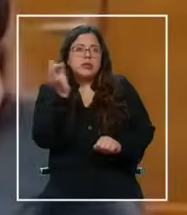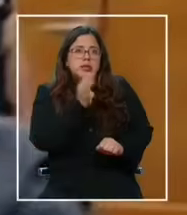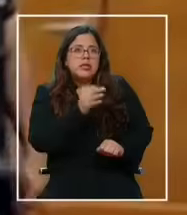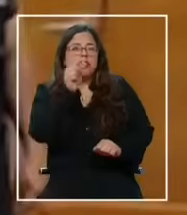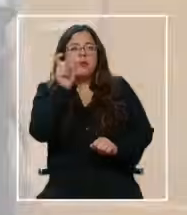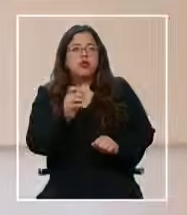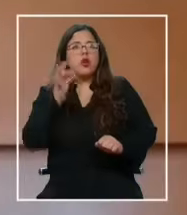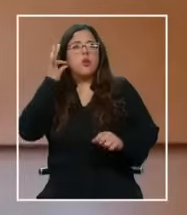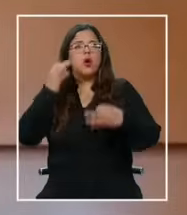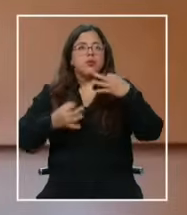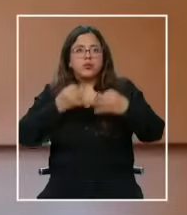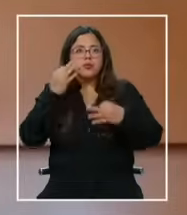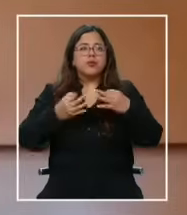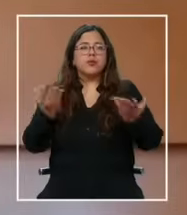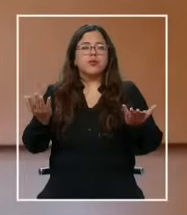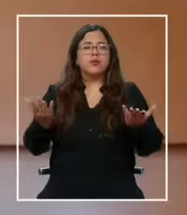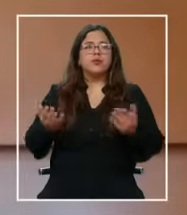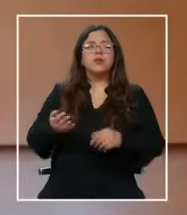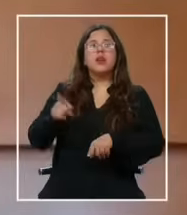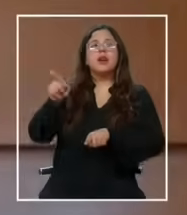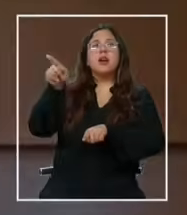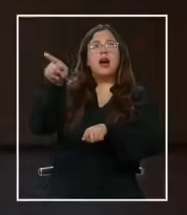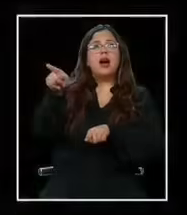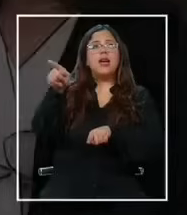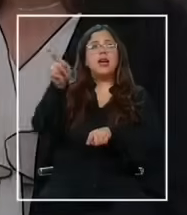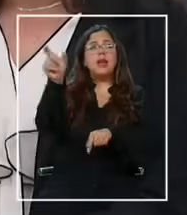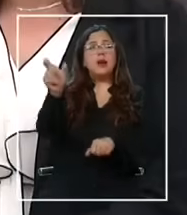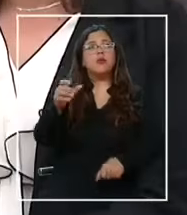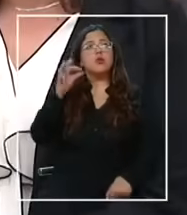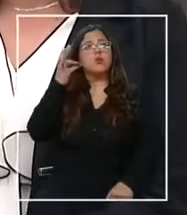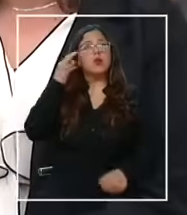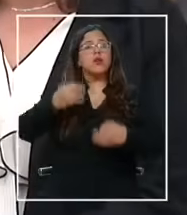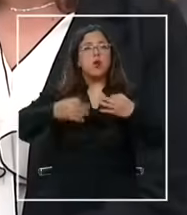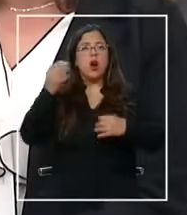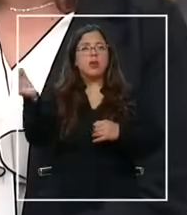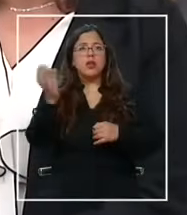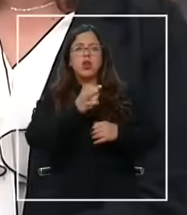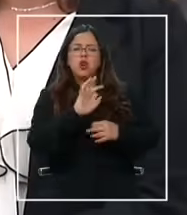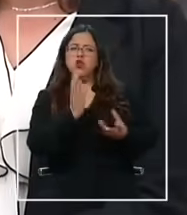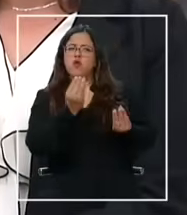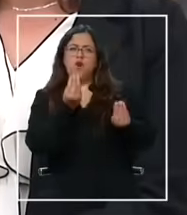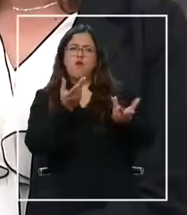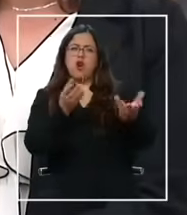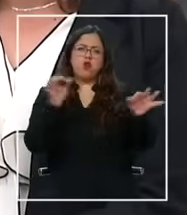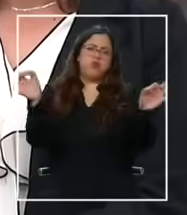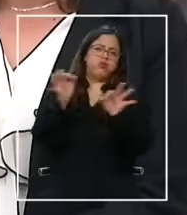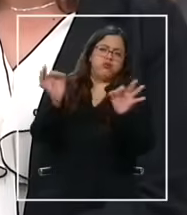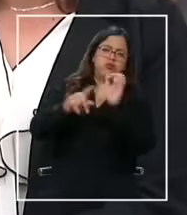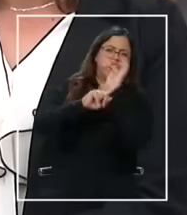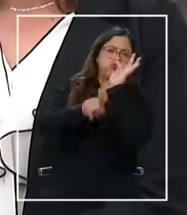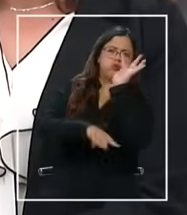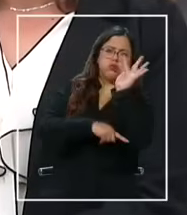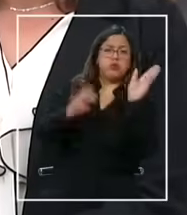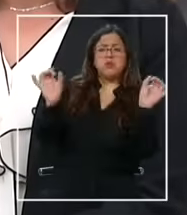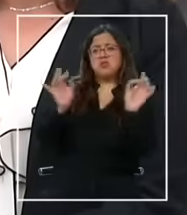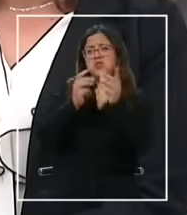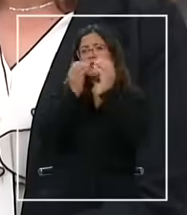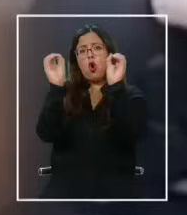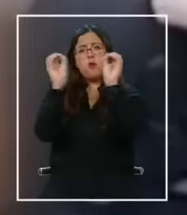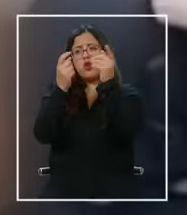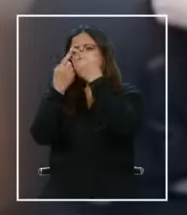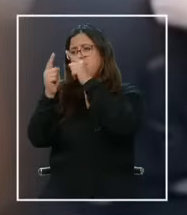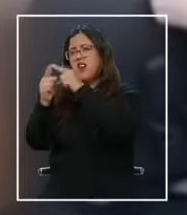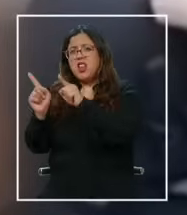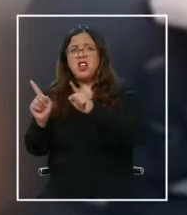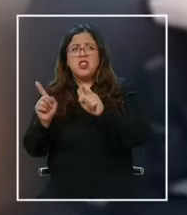el peligro de los imputados la magistrado dijo que no había sido buena el planteamiento de la fiscalía habrá otras opiniones respecto a